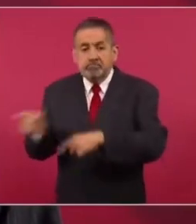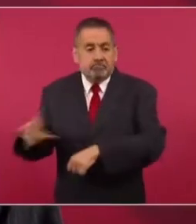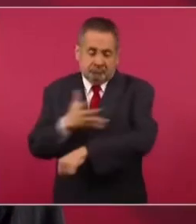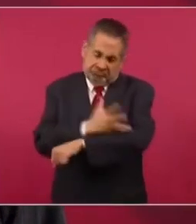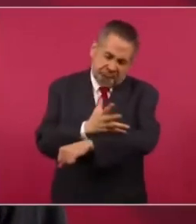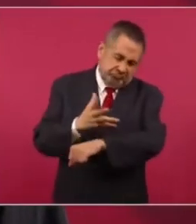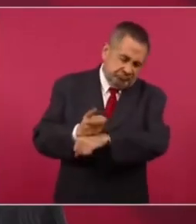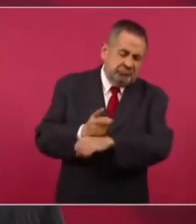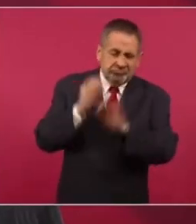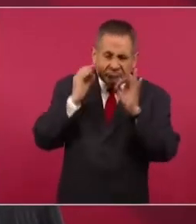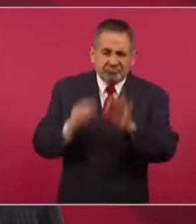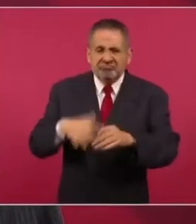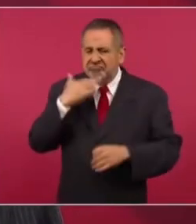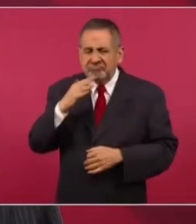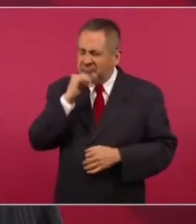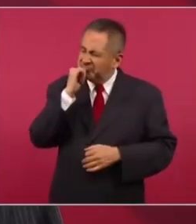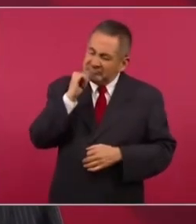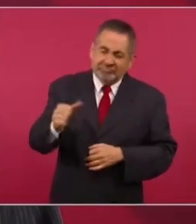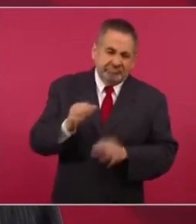incorruptibles,